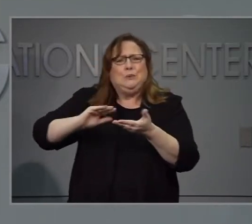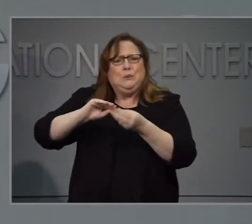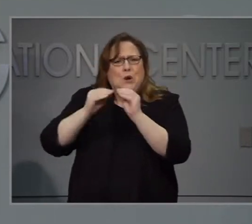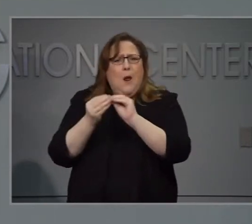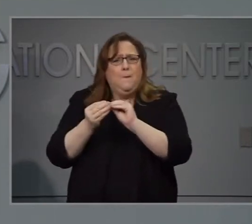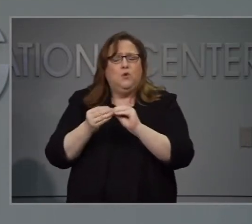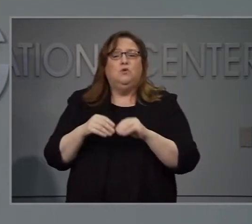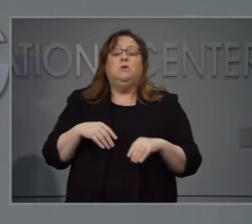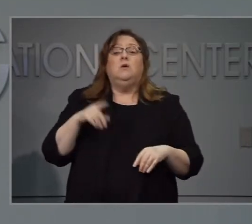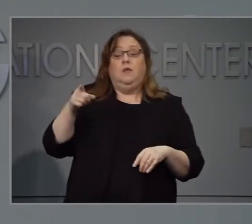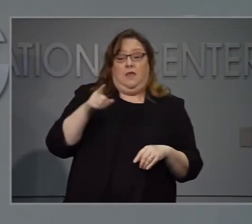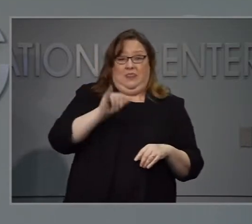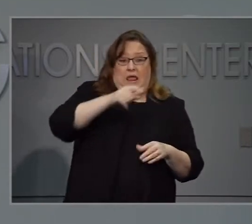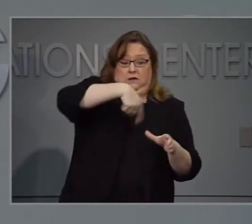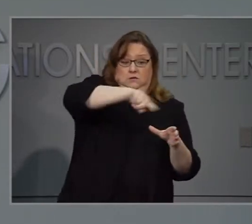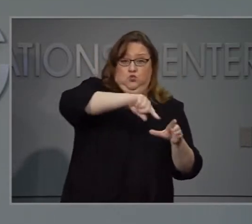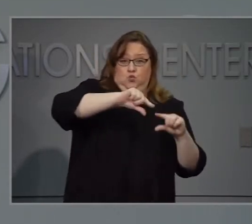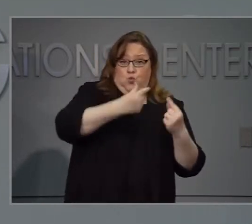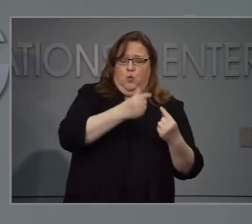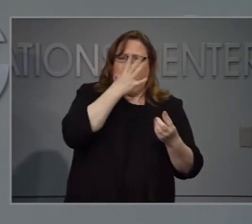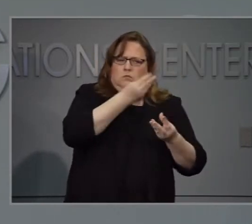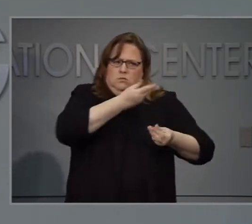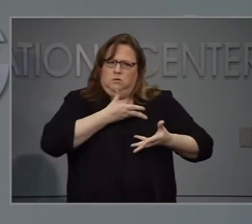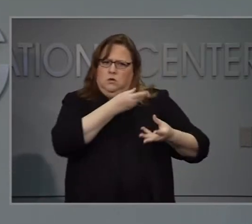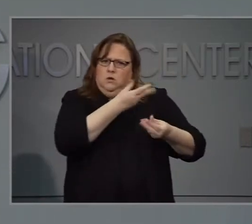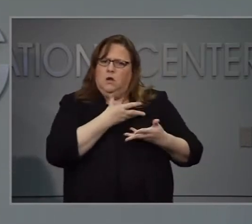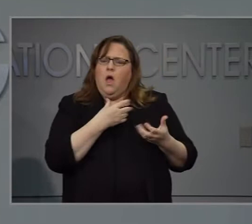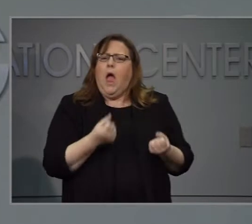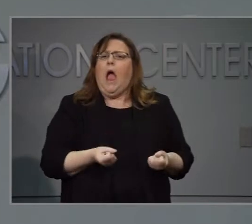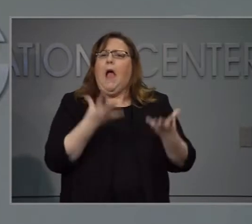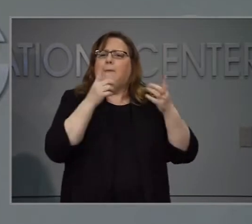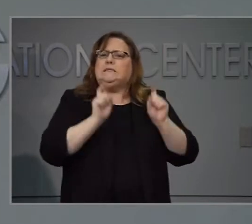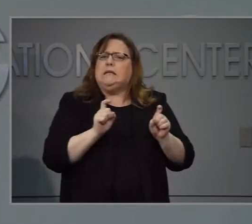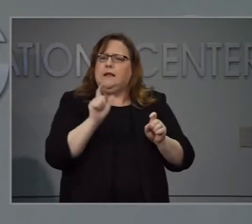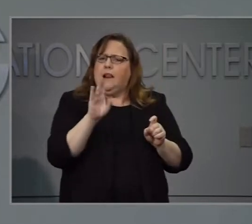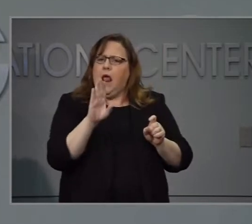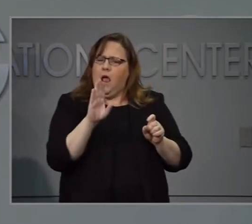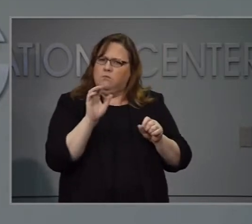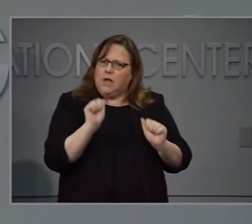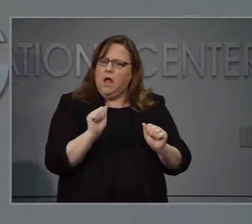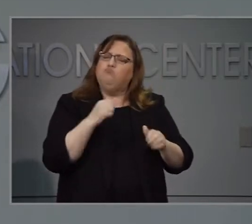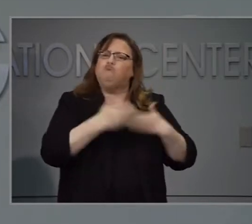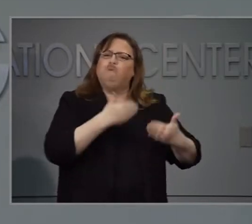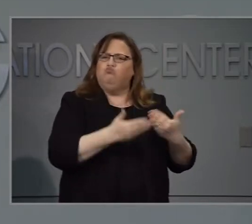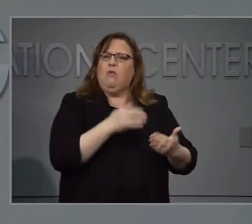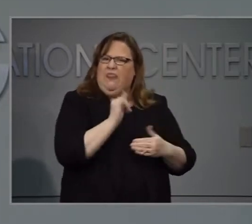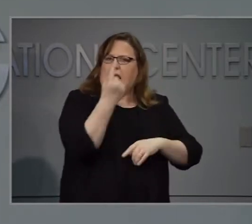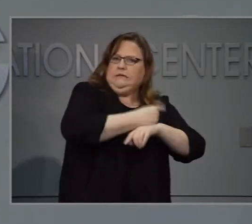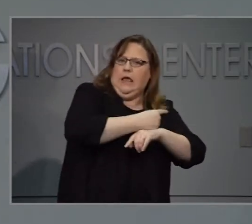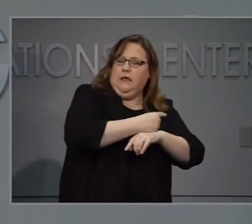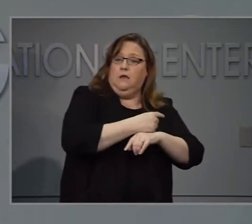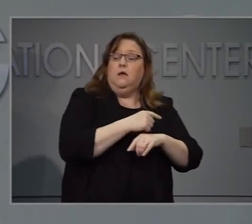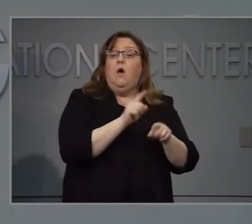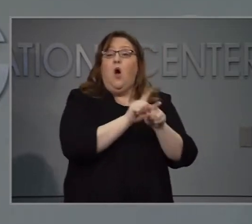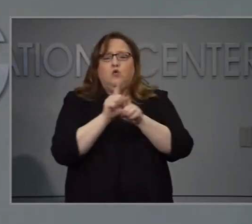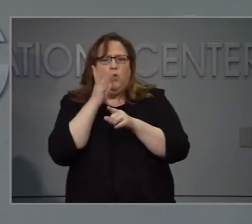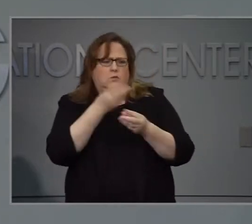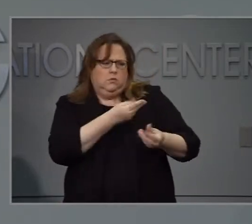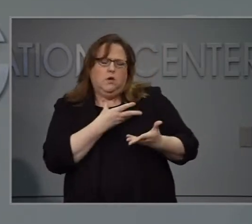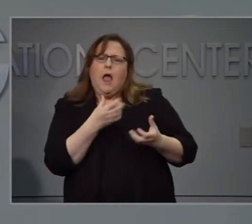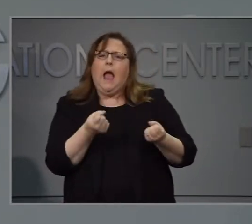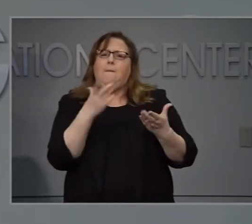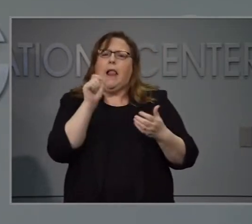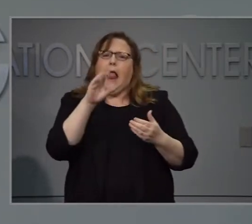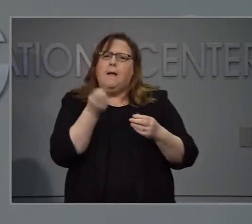trabajo nos va a decir cómo aumentar el número de pruebas y cómo procesar las todos los días así como aumentar los